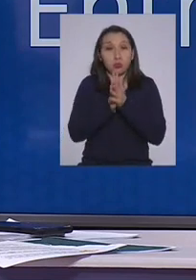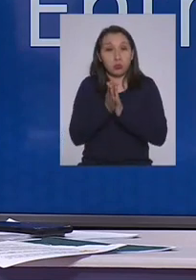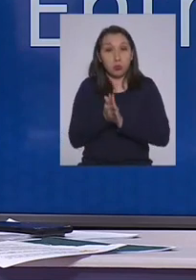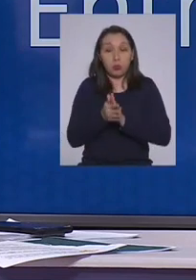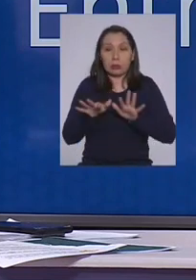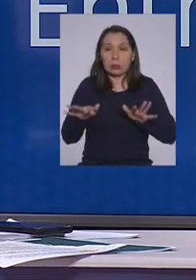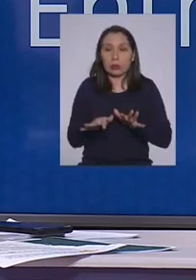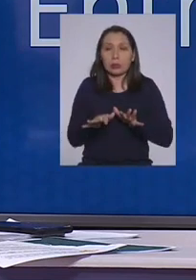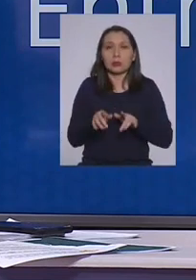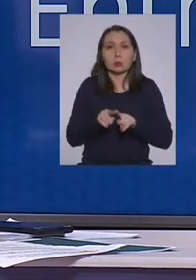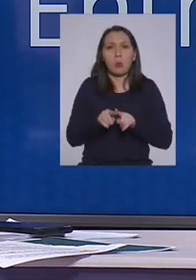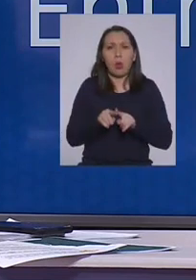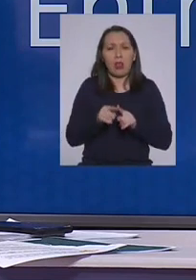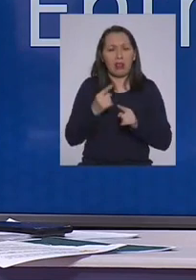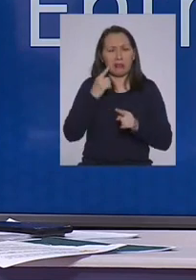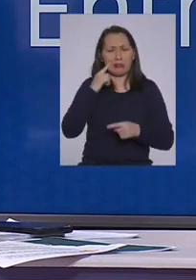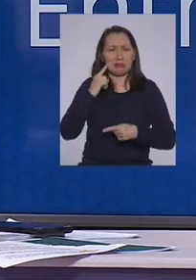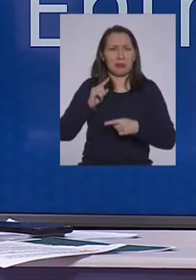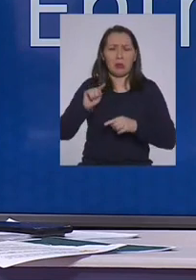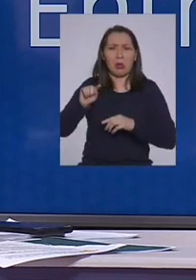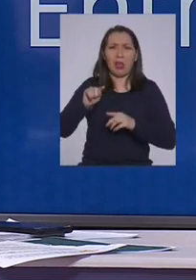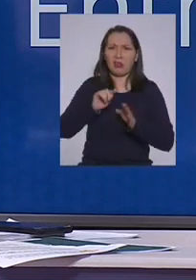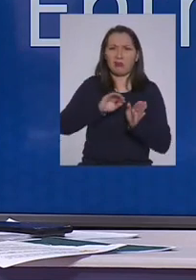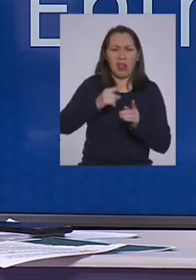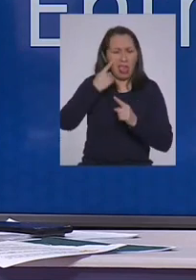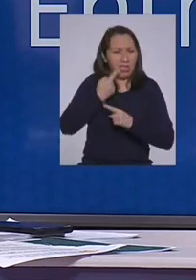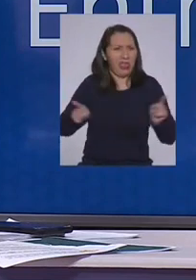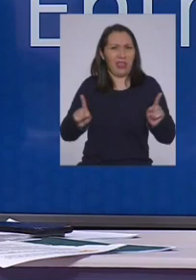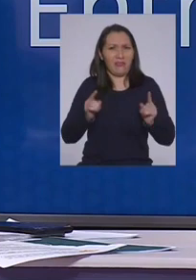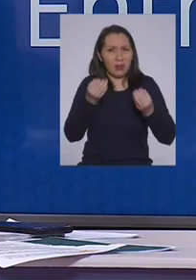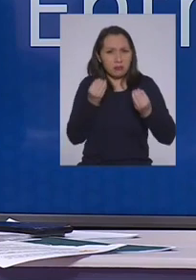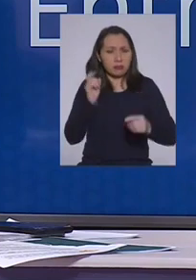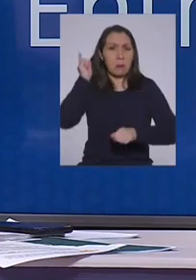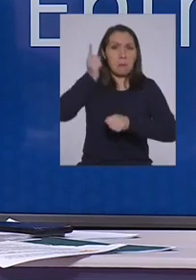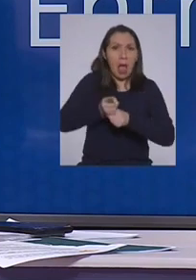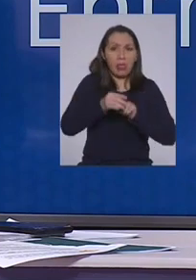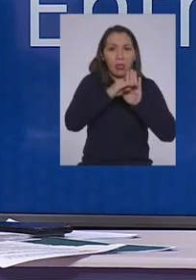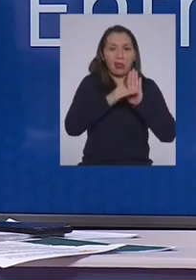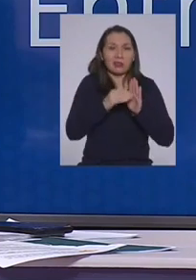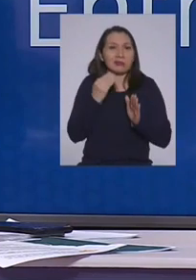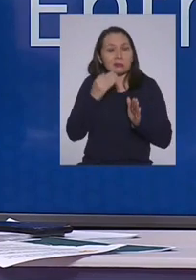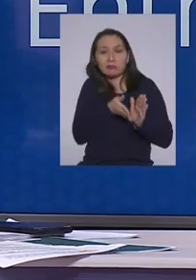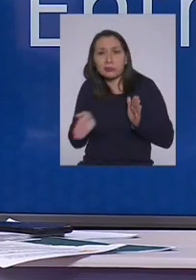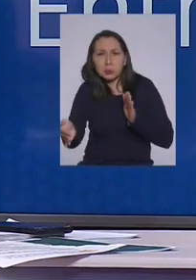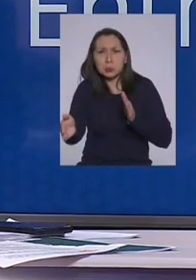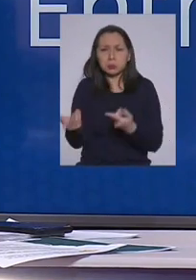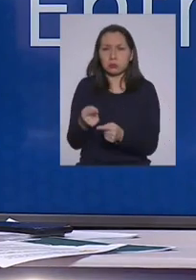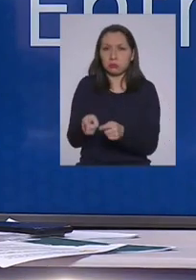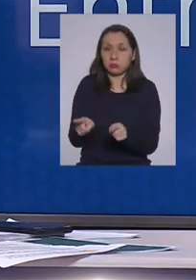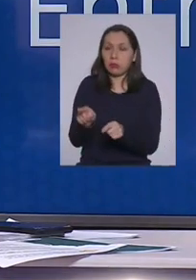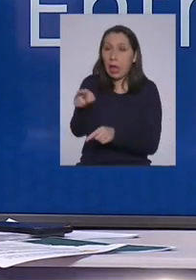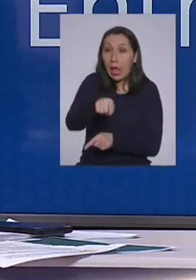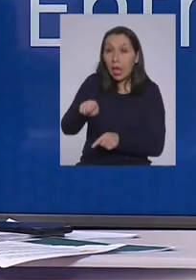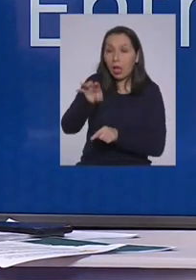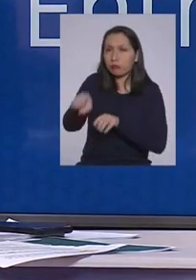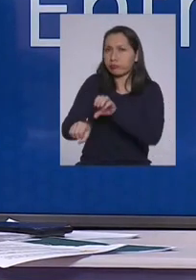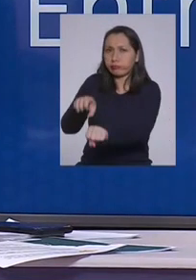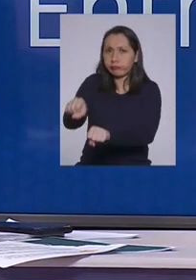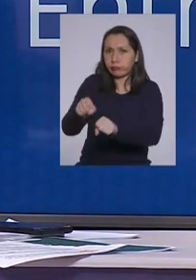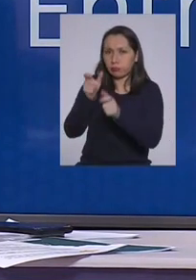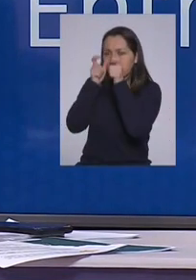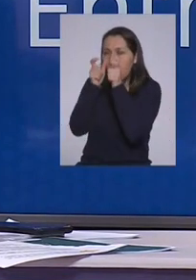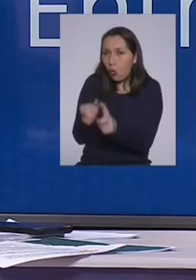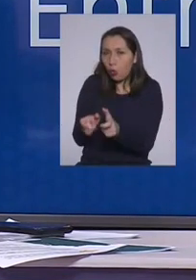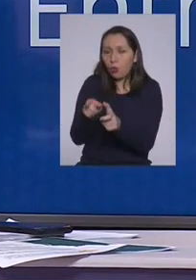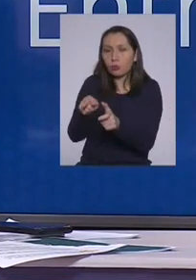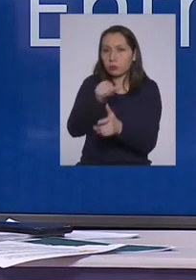estas acciones que van en contra del espíritu por el cual se dictan las cuarentenas sanitarias van a ser fiscalizadas